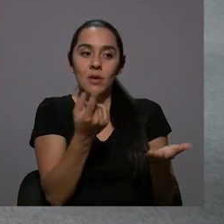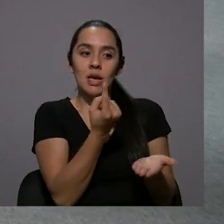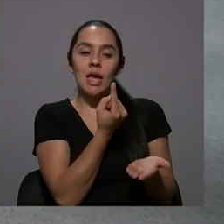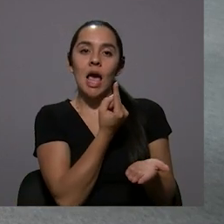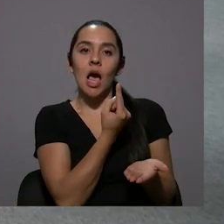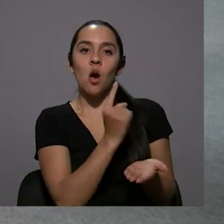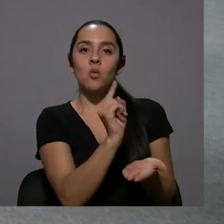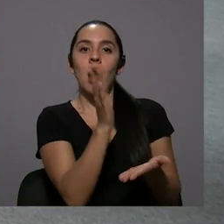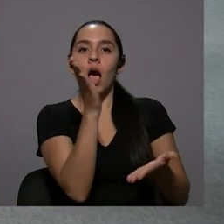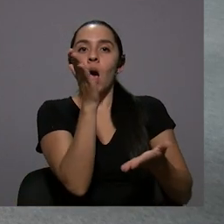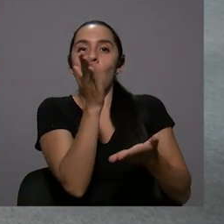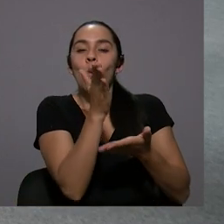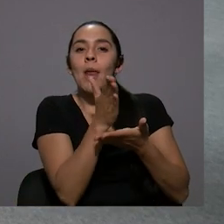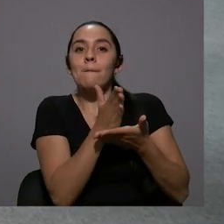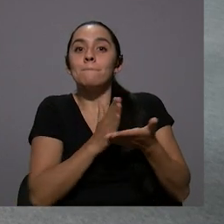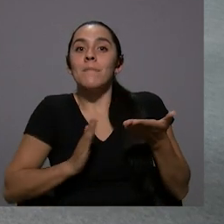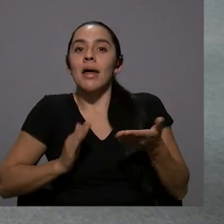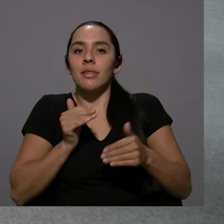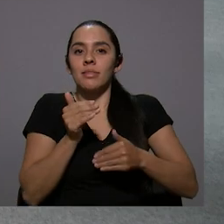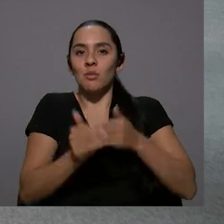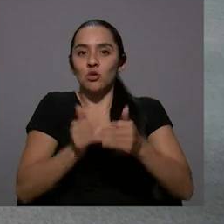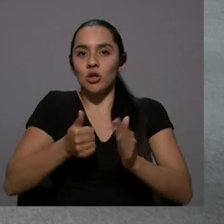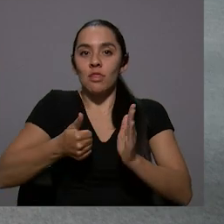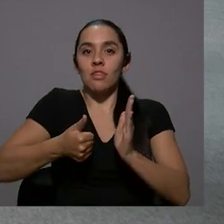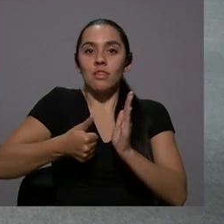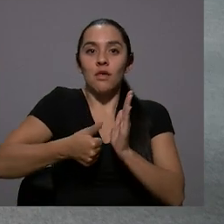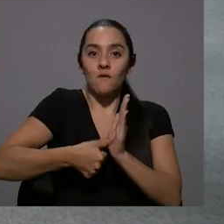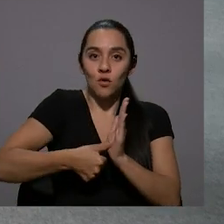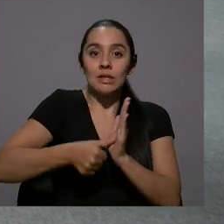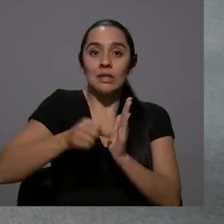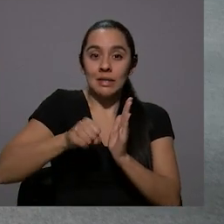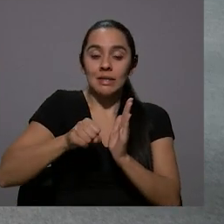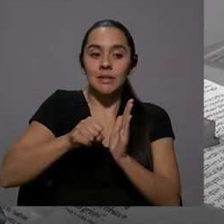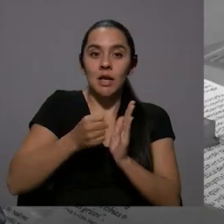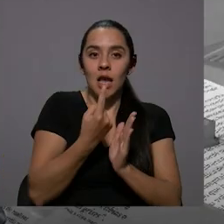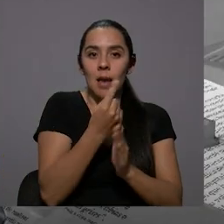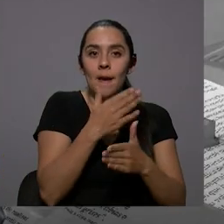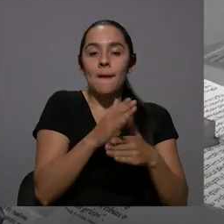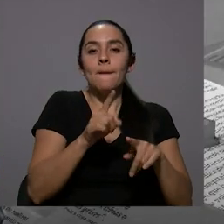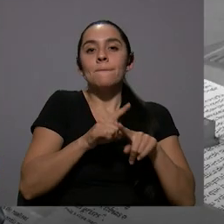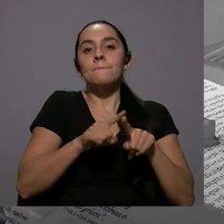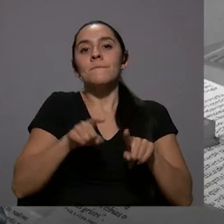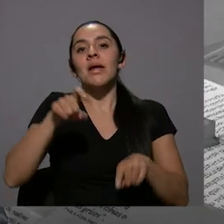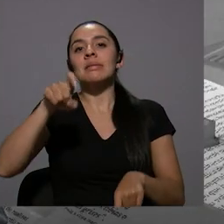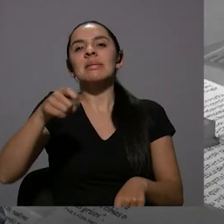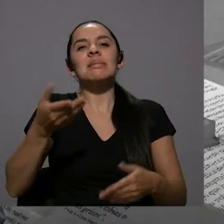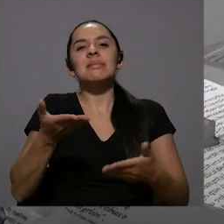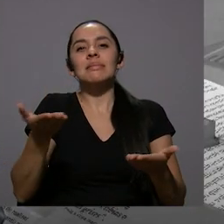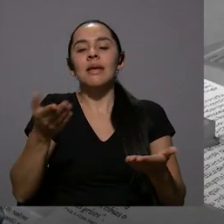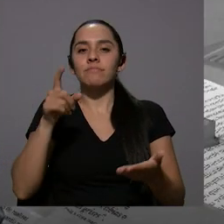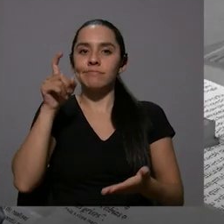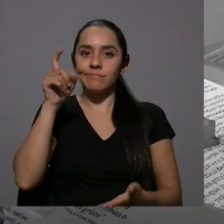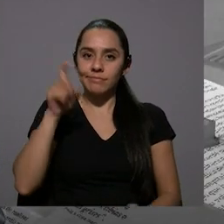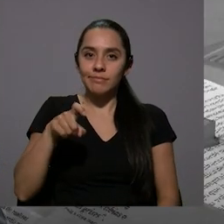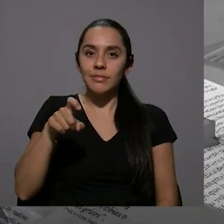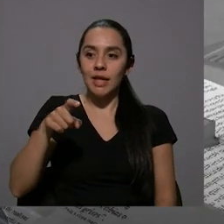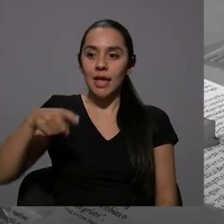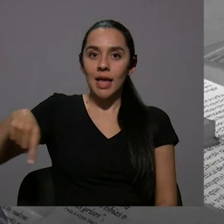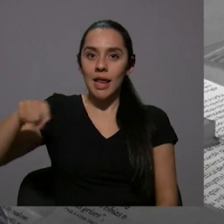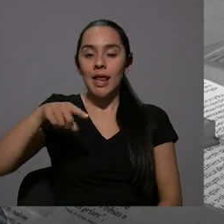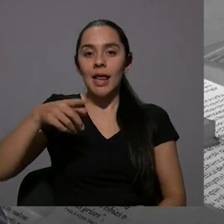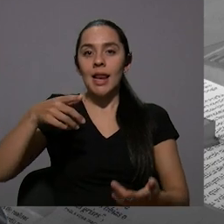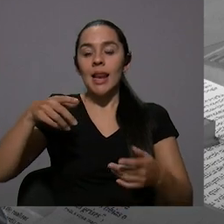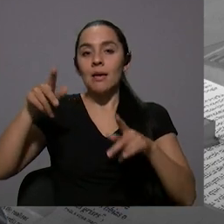automatiza cierta parte del del proceso pero también con la necesidad de que exista esa intervención de los